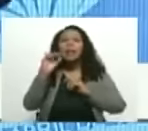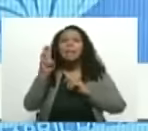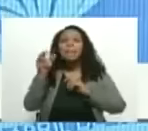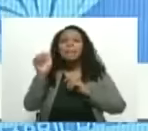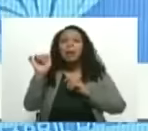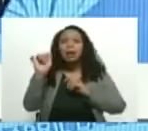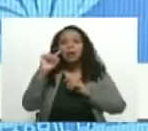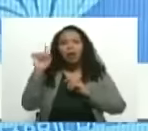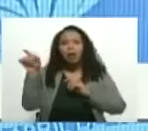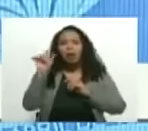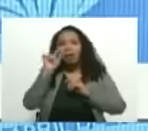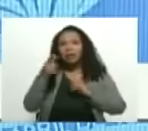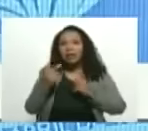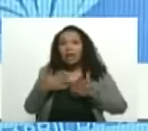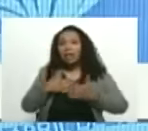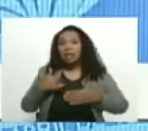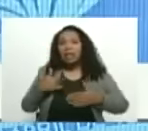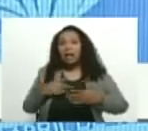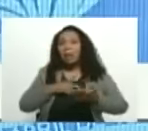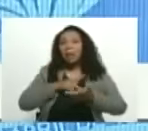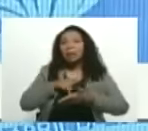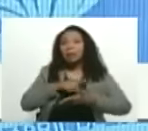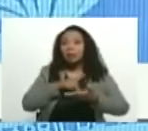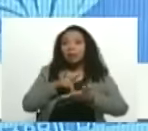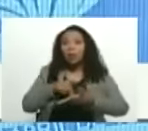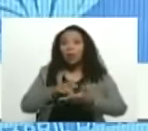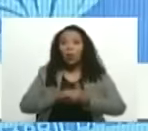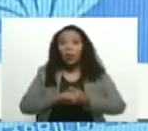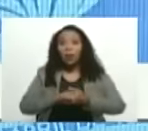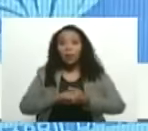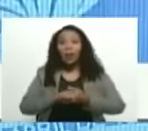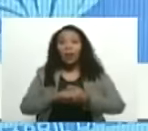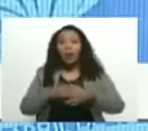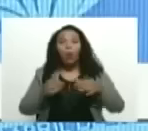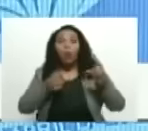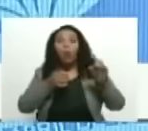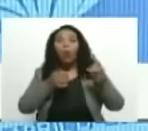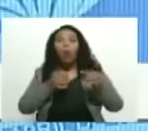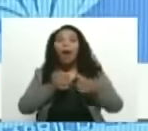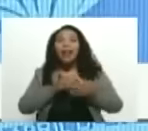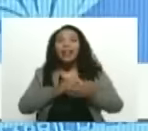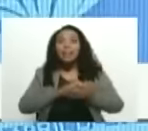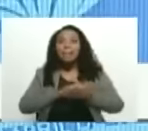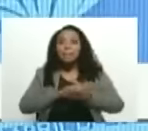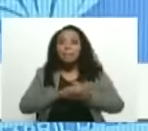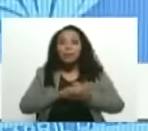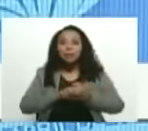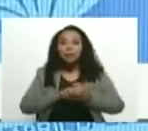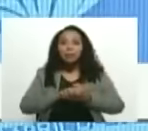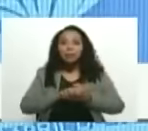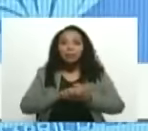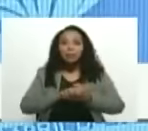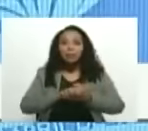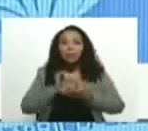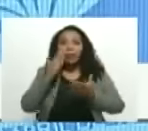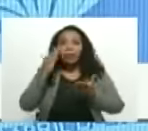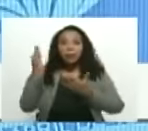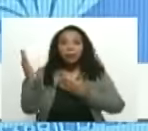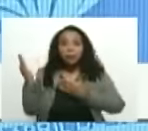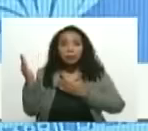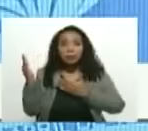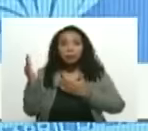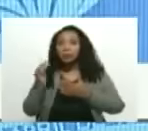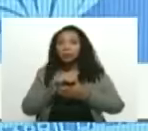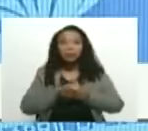quieren poner a Patiño y entregarle el partido a la autoproclamada 2. Bueno, no sé, pues, yo me imagino que toda esta gente que está aquí sigue siendo la Comisión de Negociación de la